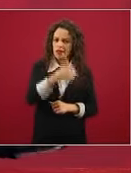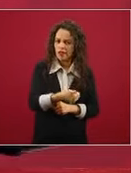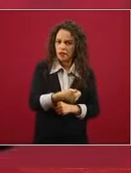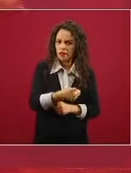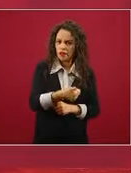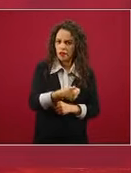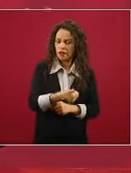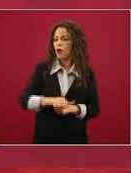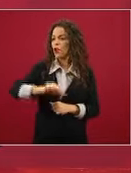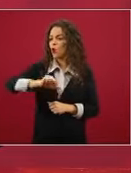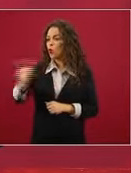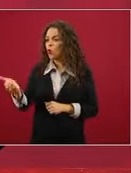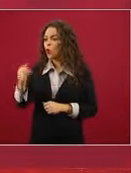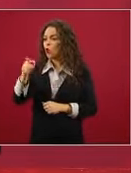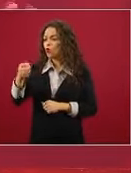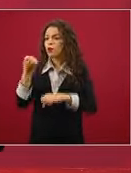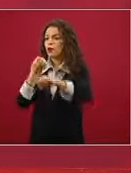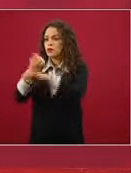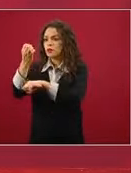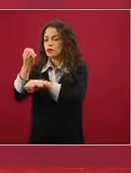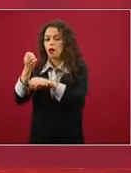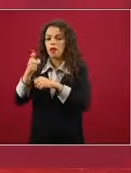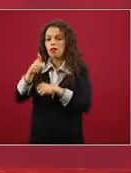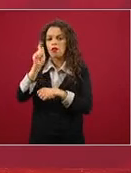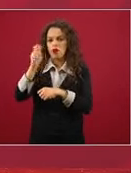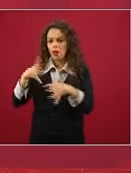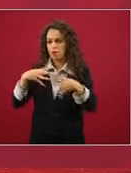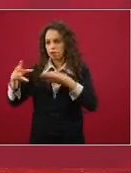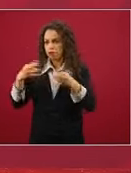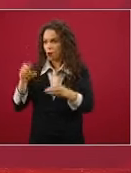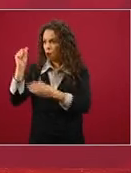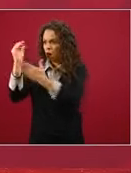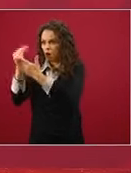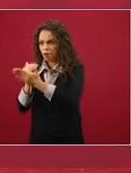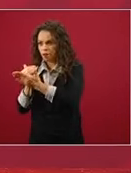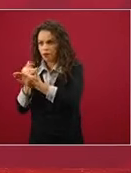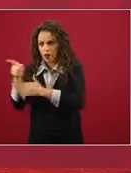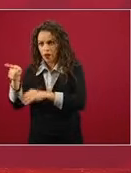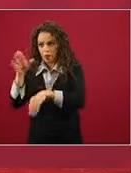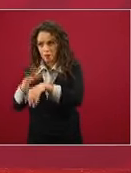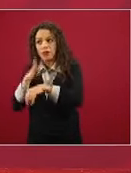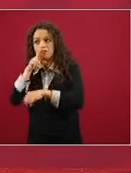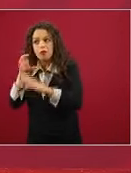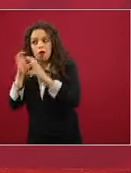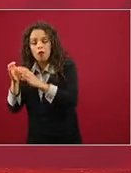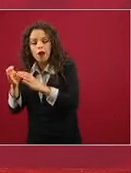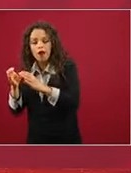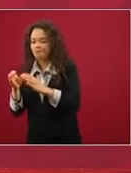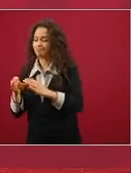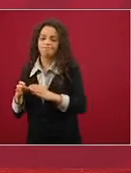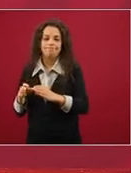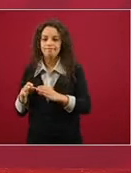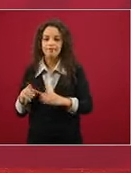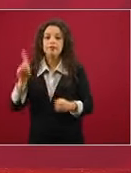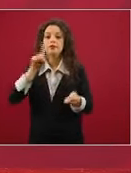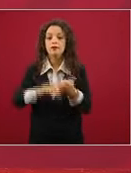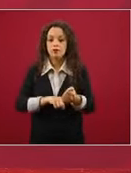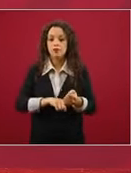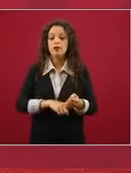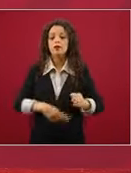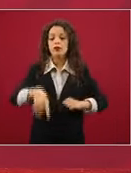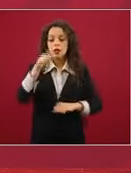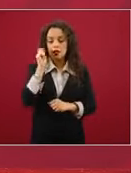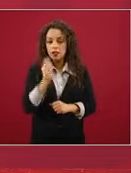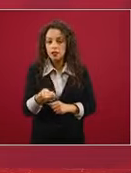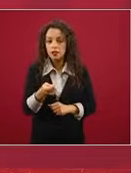trabajo. No. Tomar esa interpretación sería una distorsión de la realidad, sería